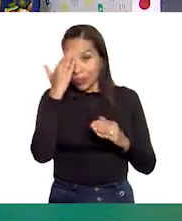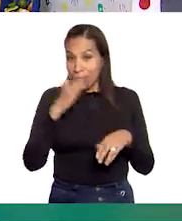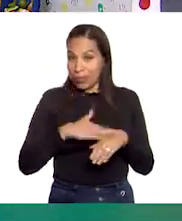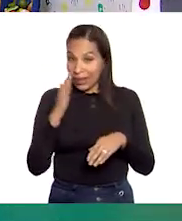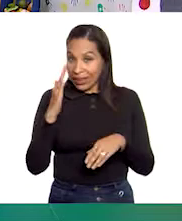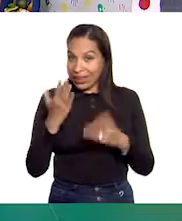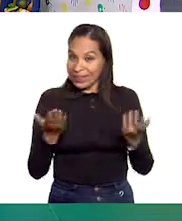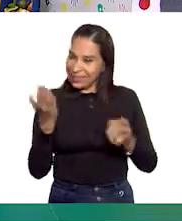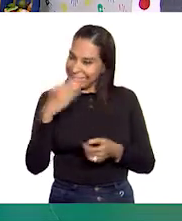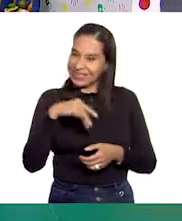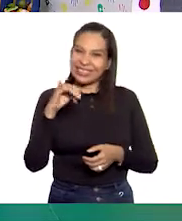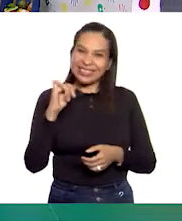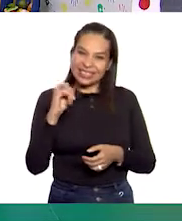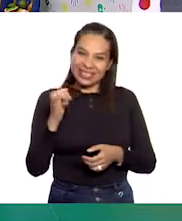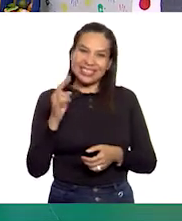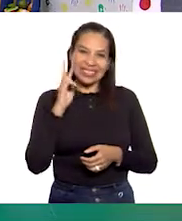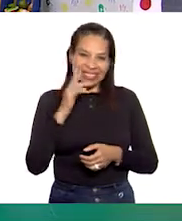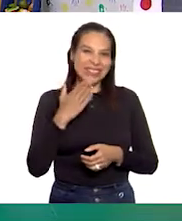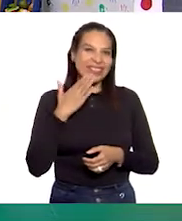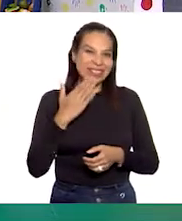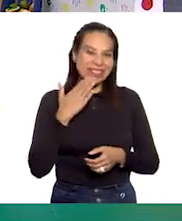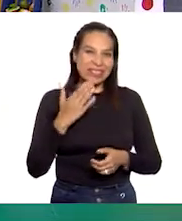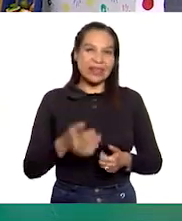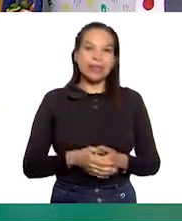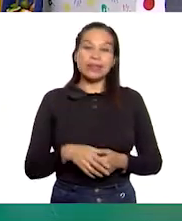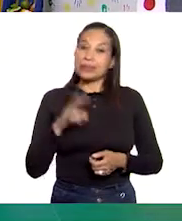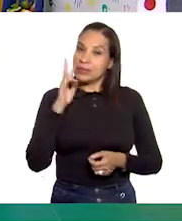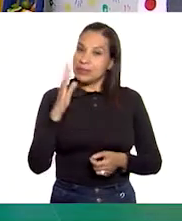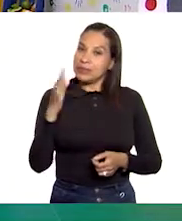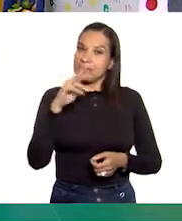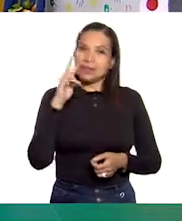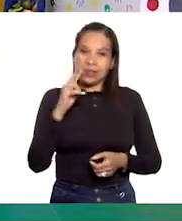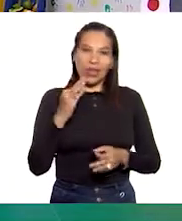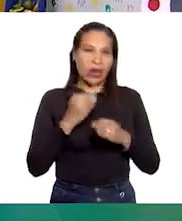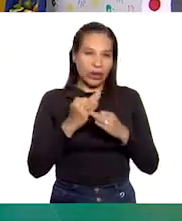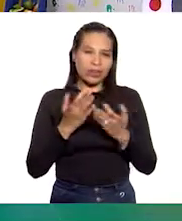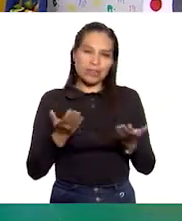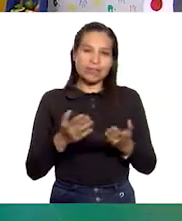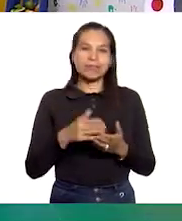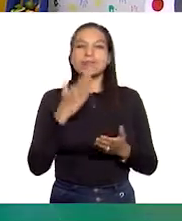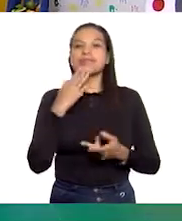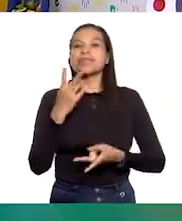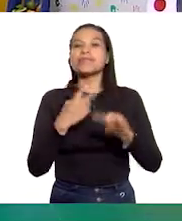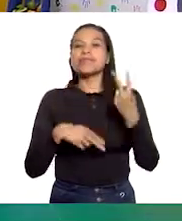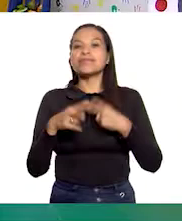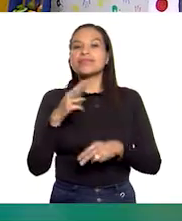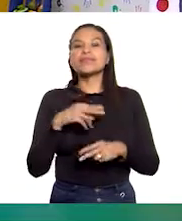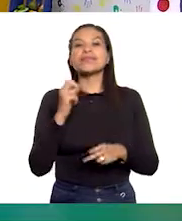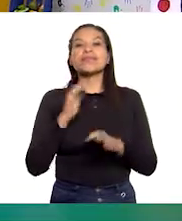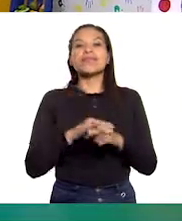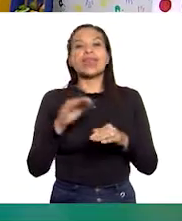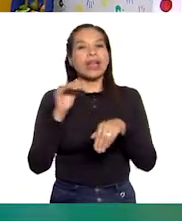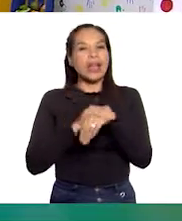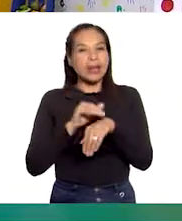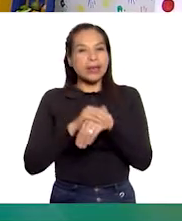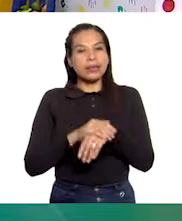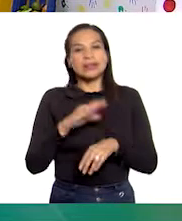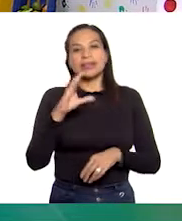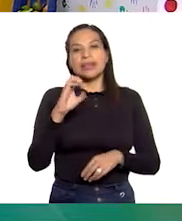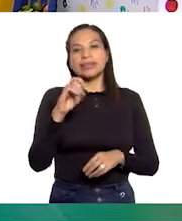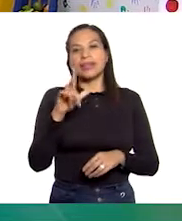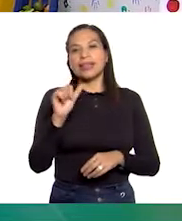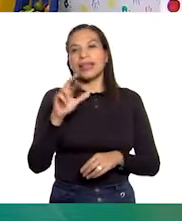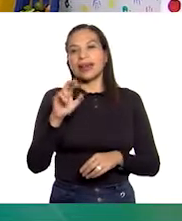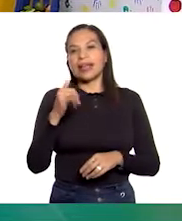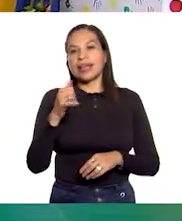más? ¡Sí! ¡Muy bien! Pues vamos. Pues vamos por eso a darle la bienvenida a nuestras amigas Cecilia Reyes y